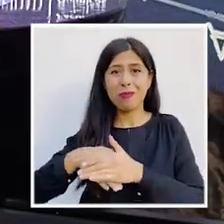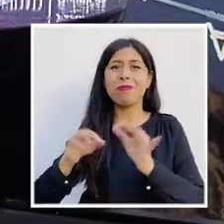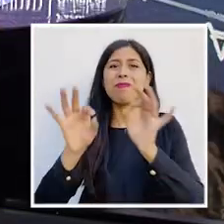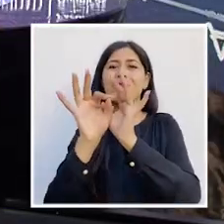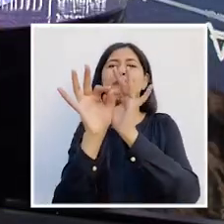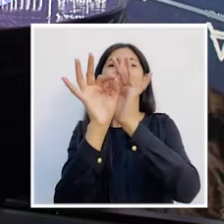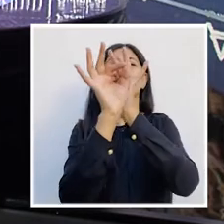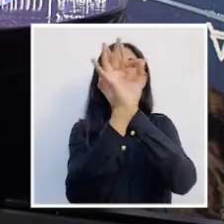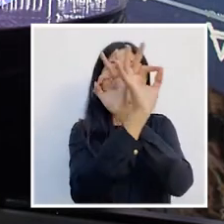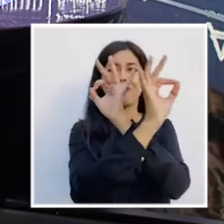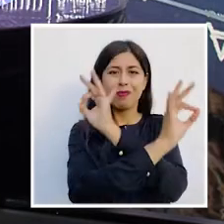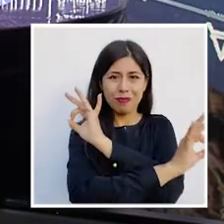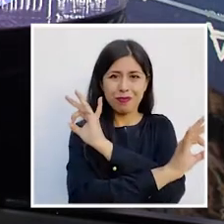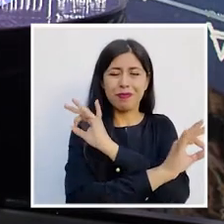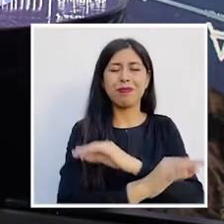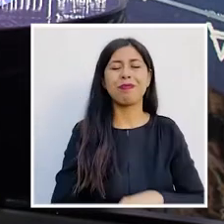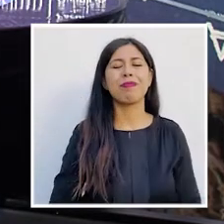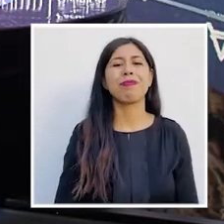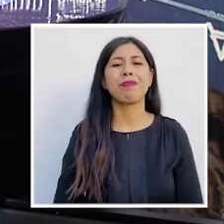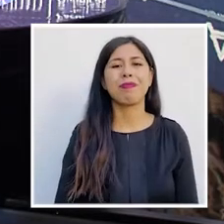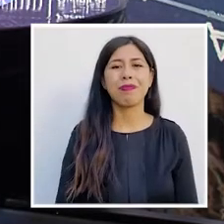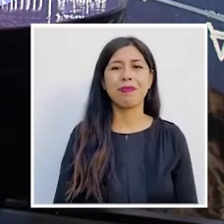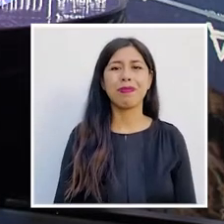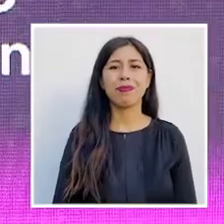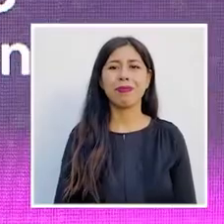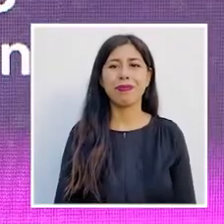la siguiente etapa de parcialidad.